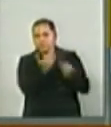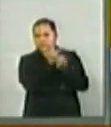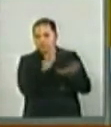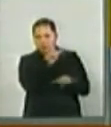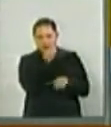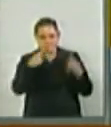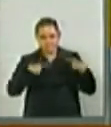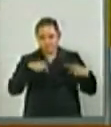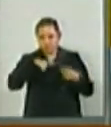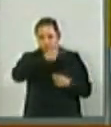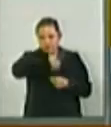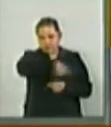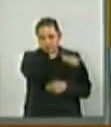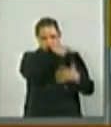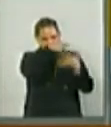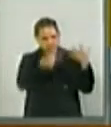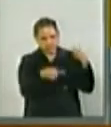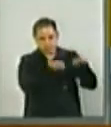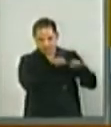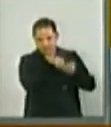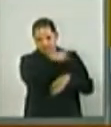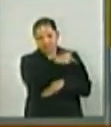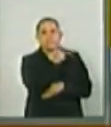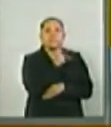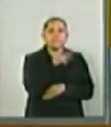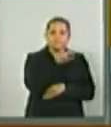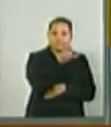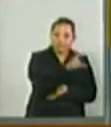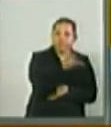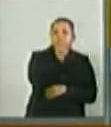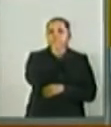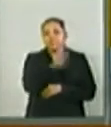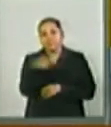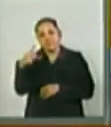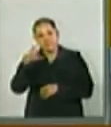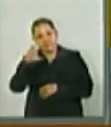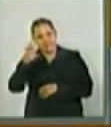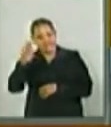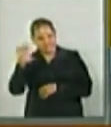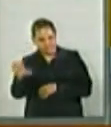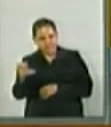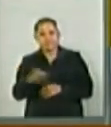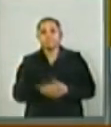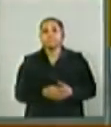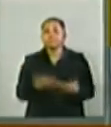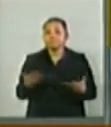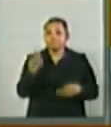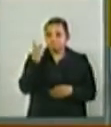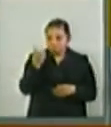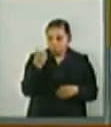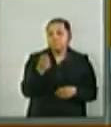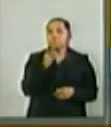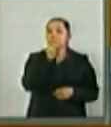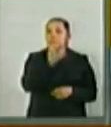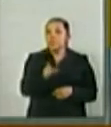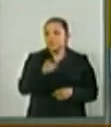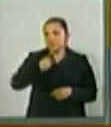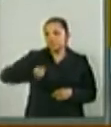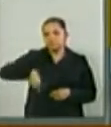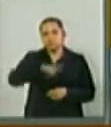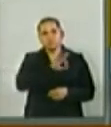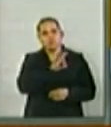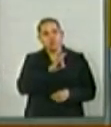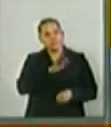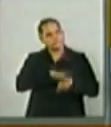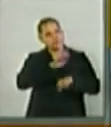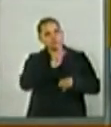independientes de Pemex y de la Comisión Federal de Electricidad, y se fortalecerán las facultades de supervisión y de control